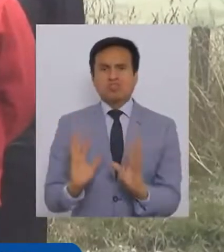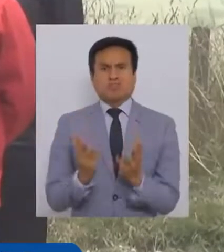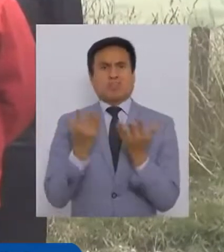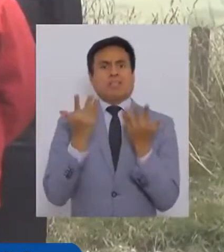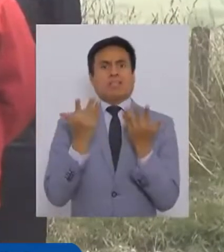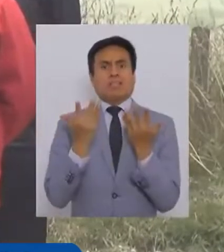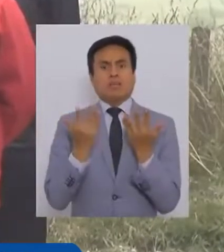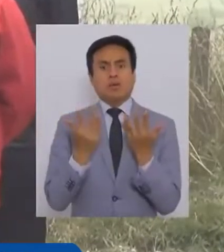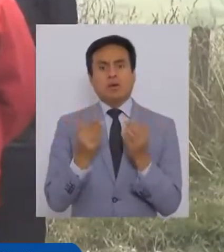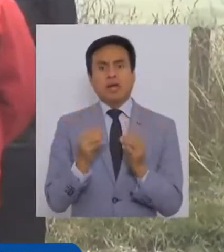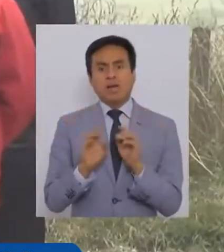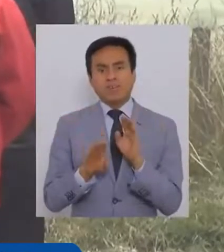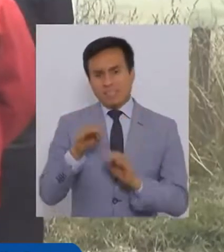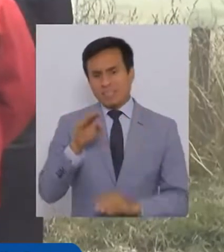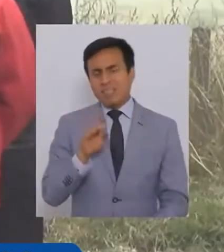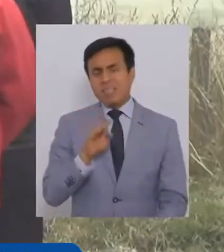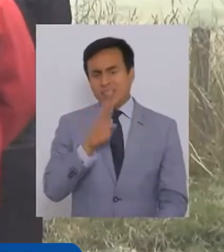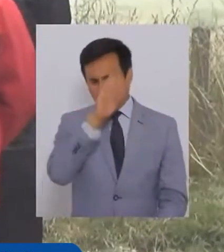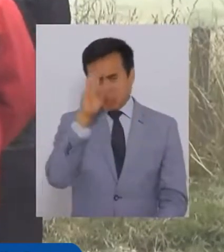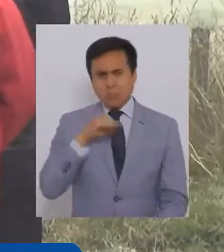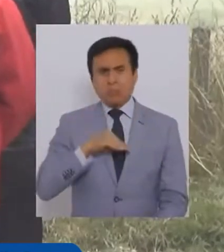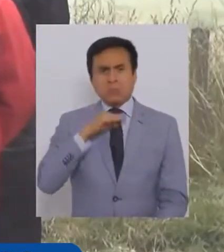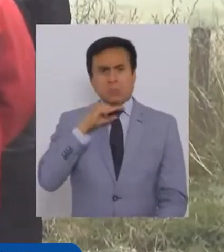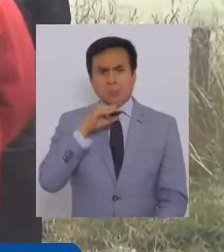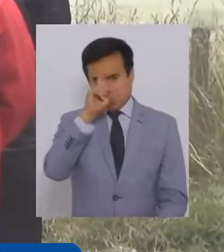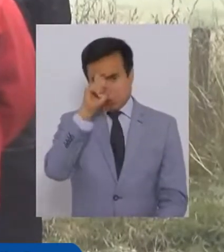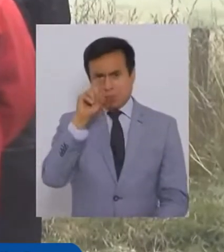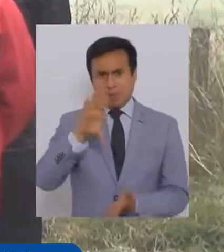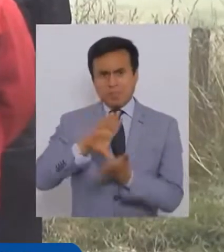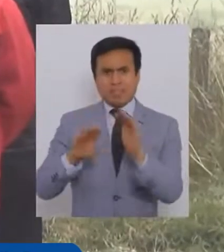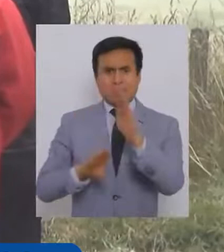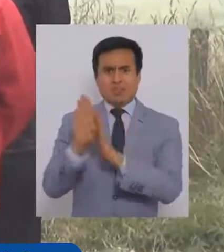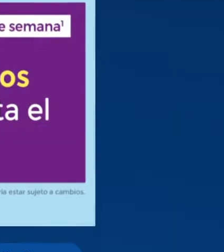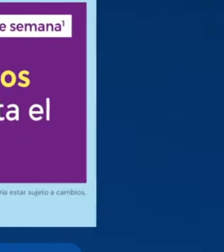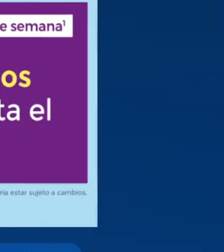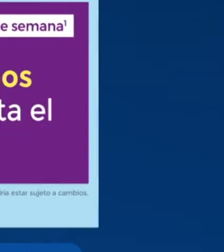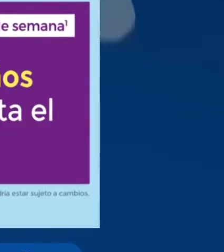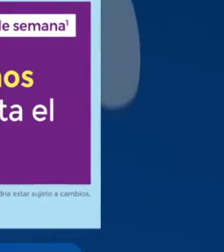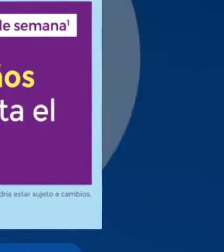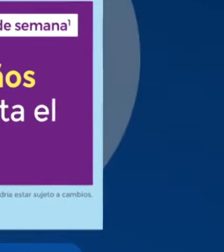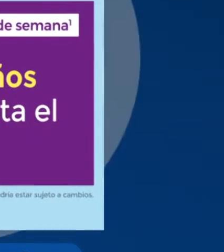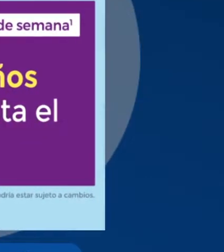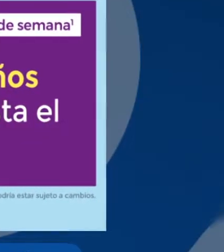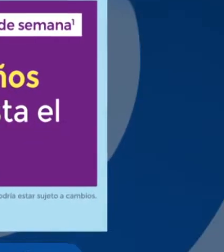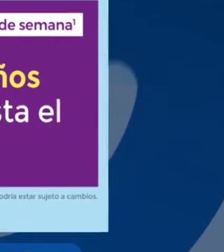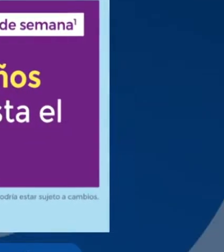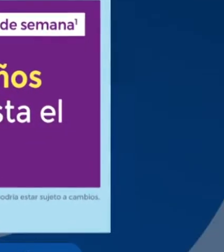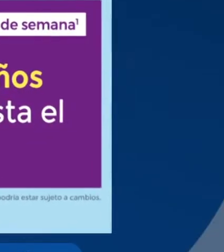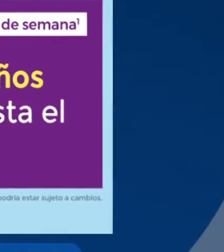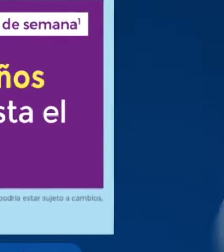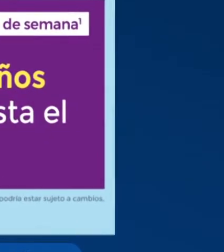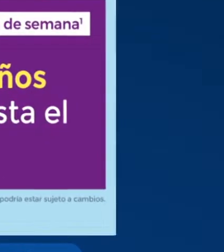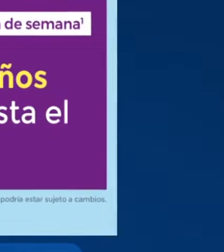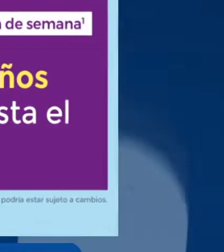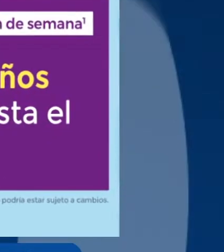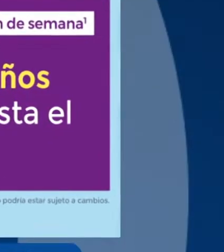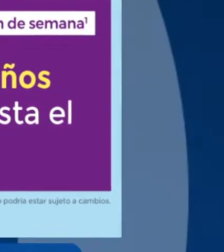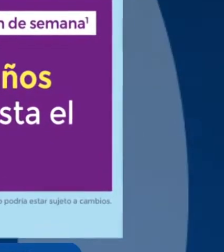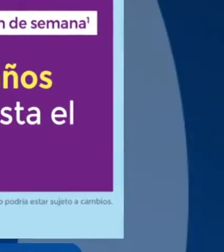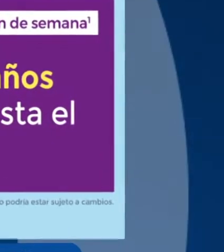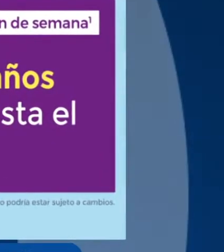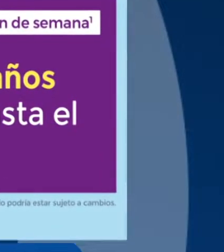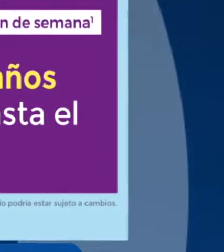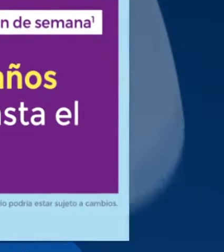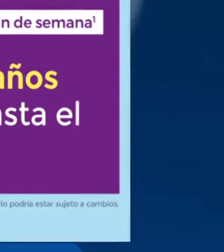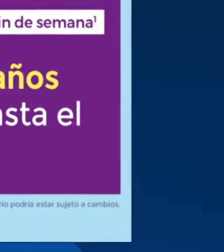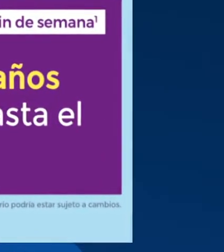hecho colapsar los sistemas de salud de los países más desarrollados del mundo. El calendario de inoculación de la segunda dosis